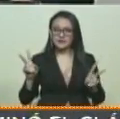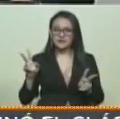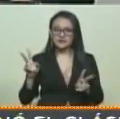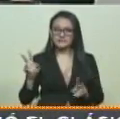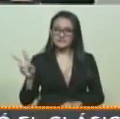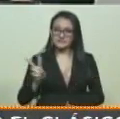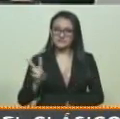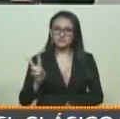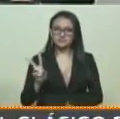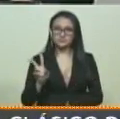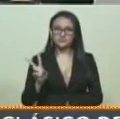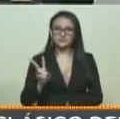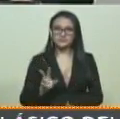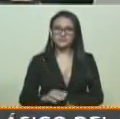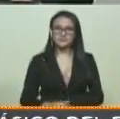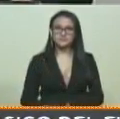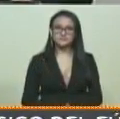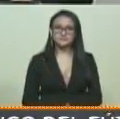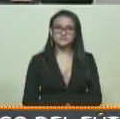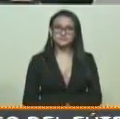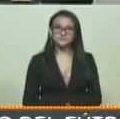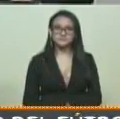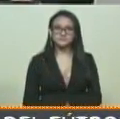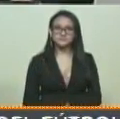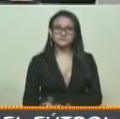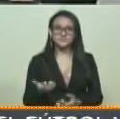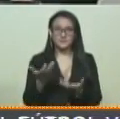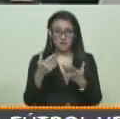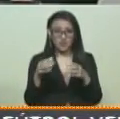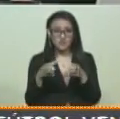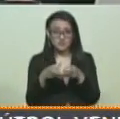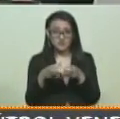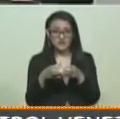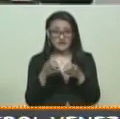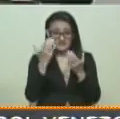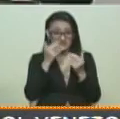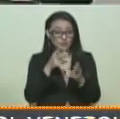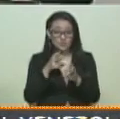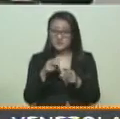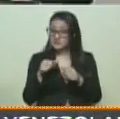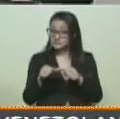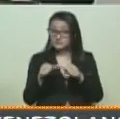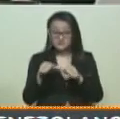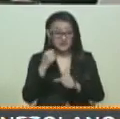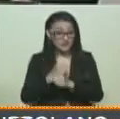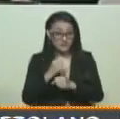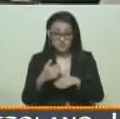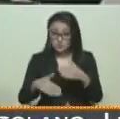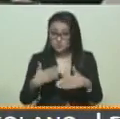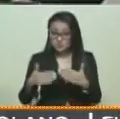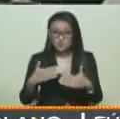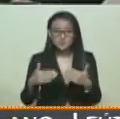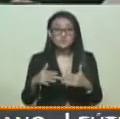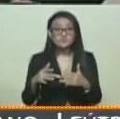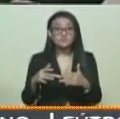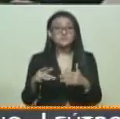Venezuela, estas organizaciones terroristas siguieron operando y aparece de